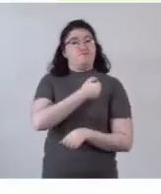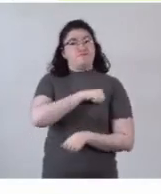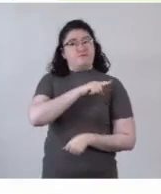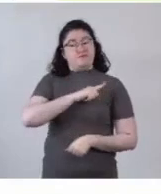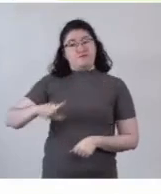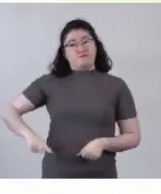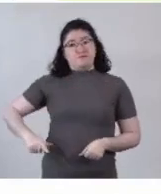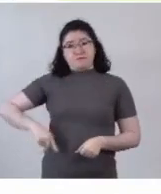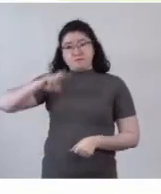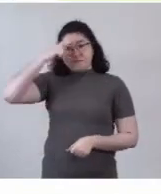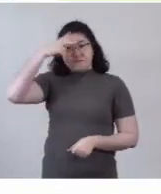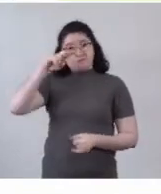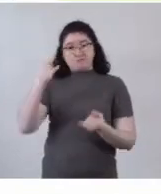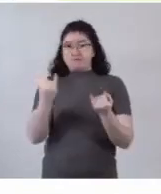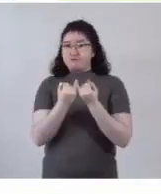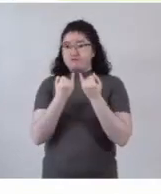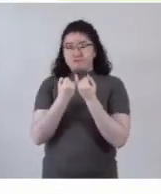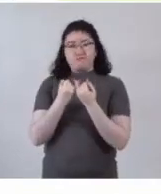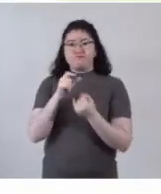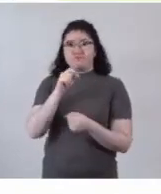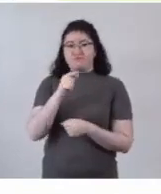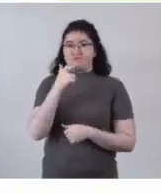México también. Son